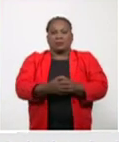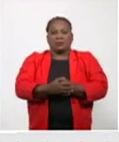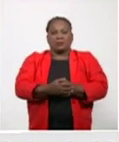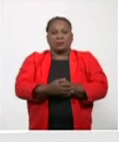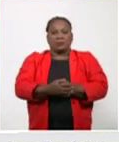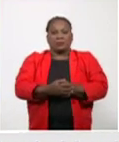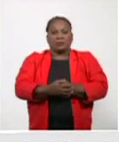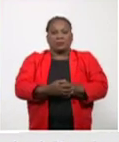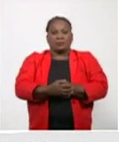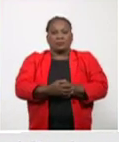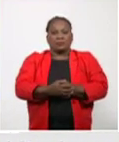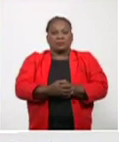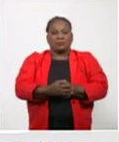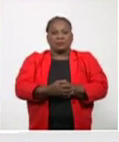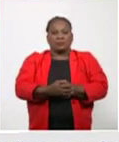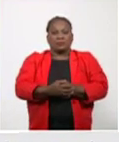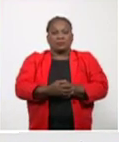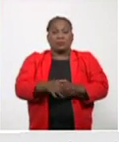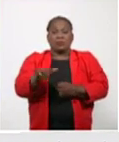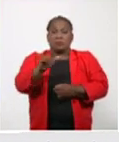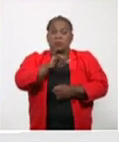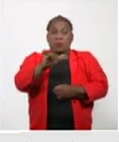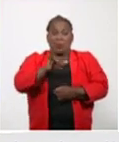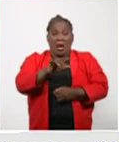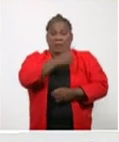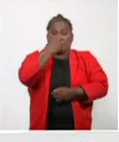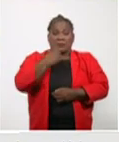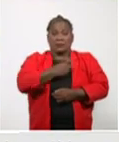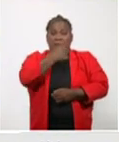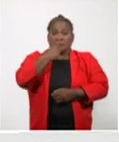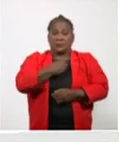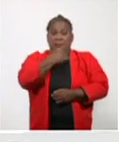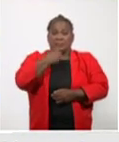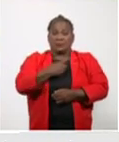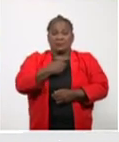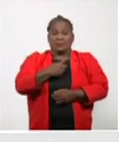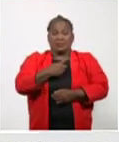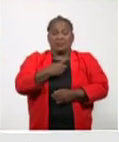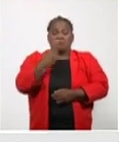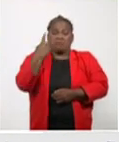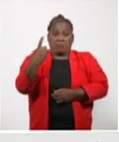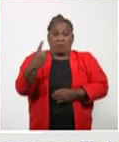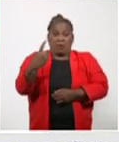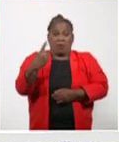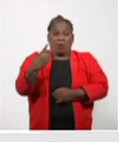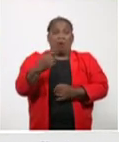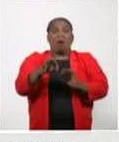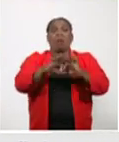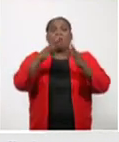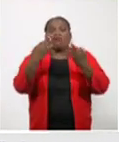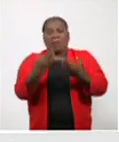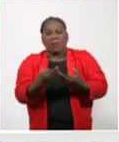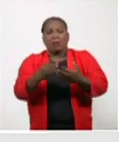porque también se cuestiona, primero reiteramos nuestras condolencias a familiares y amistades.